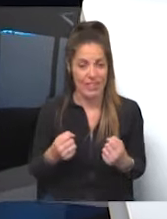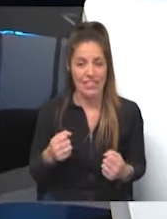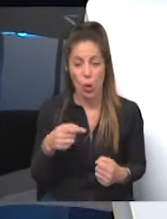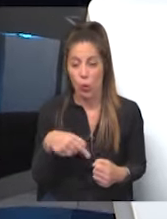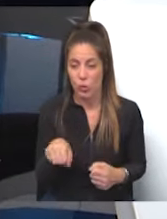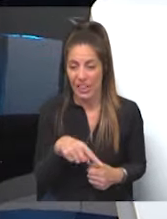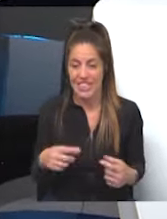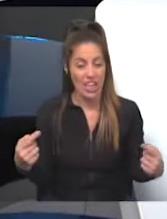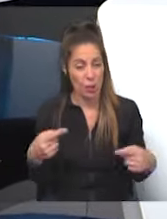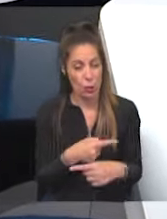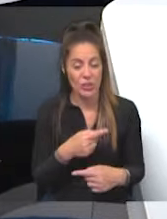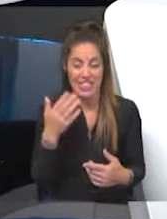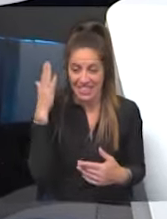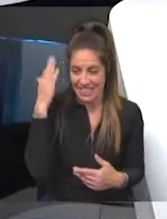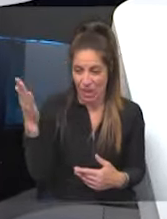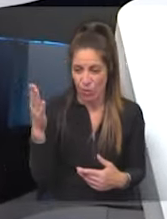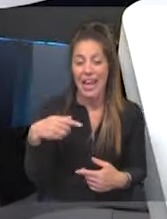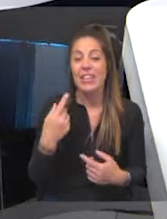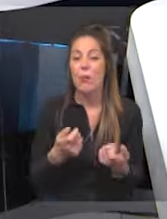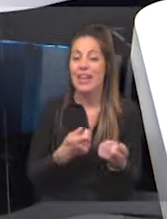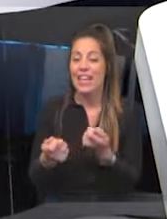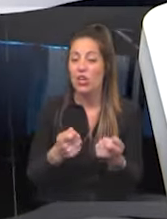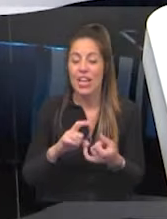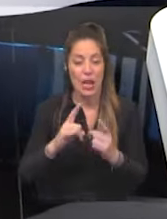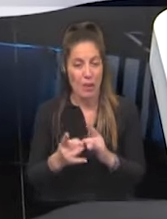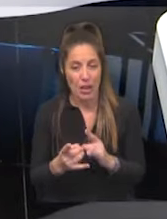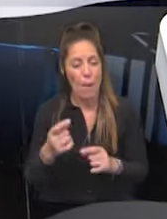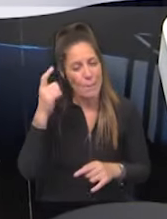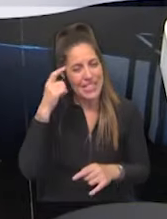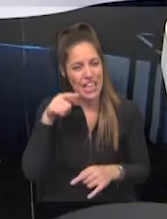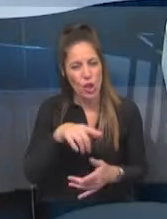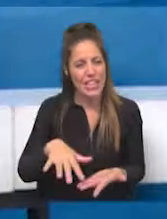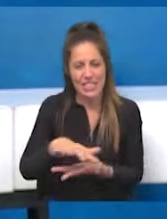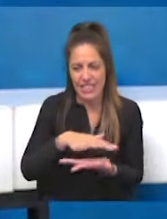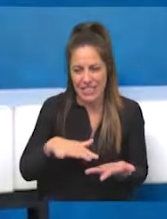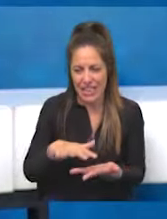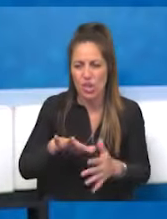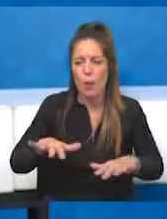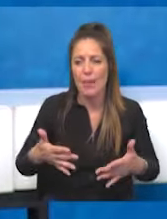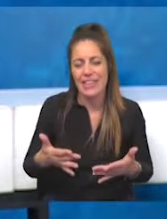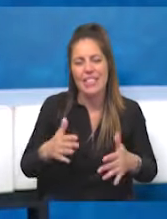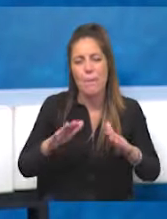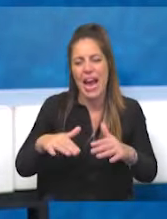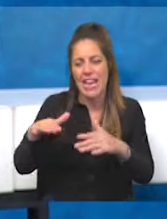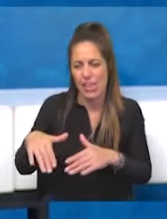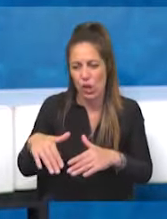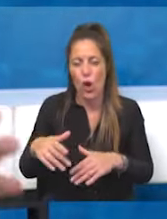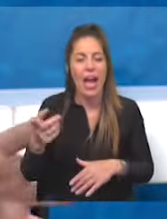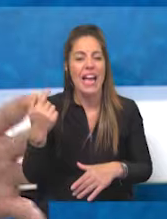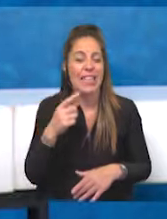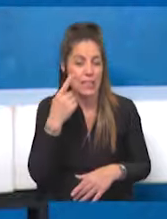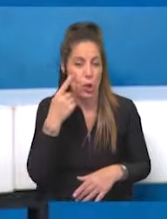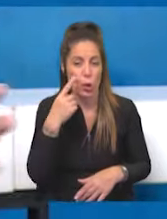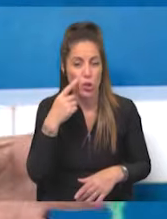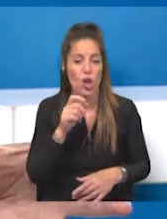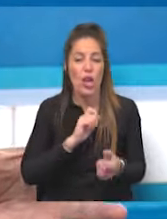cruzan se saludan tod y después como decíamos van a tener que negociar en el parlamento pero pensando en ese escenario no que parece ser bastante parejo de hecho ayer se conoció